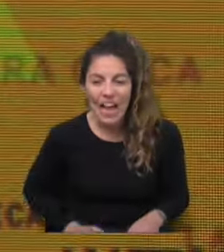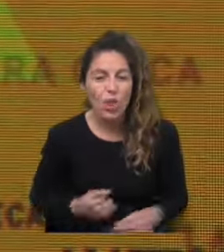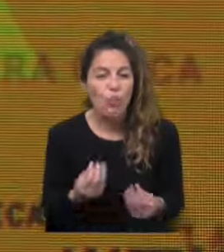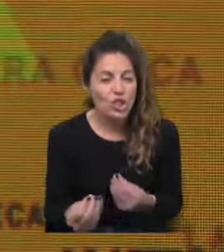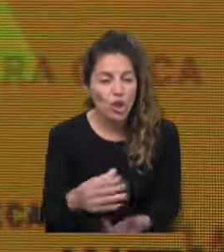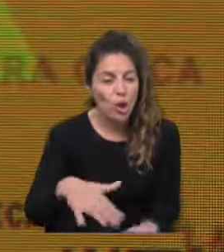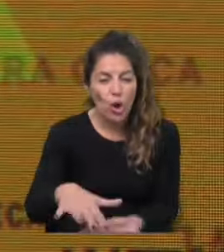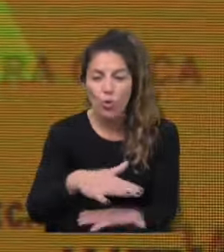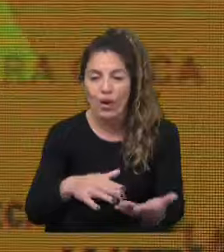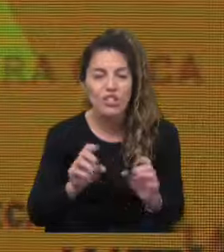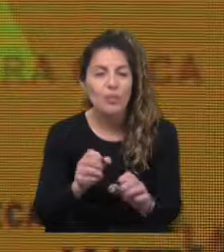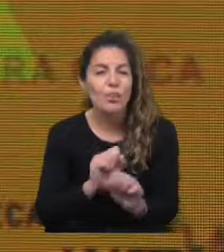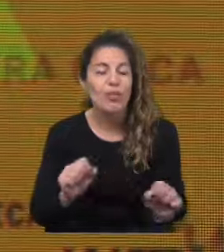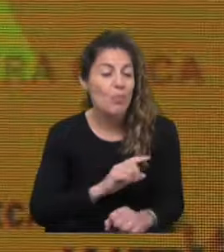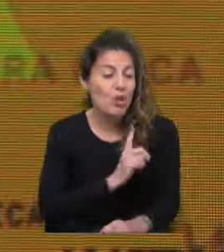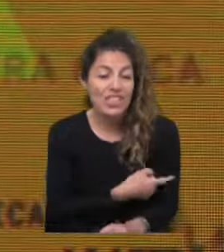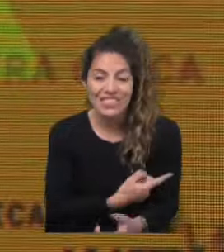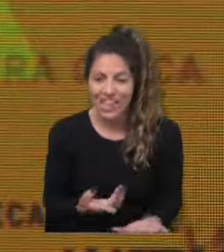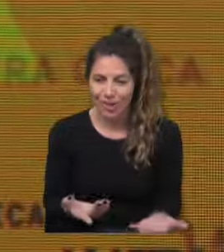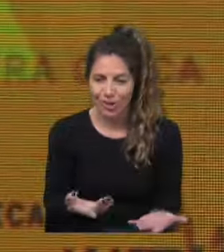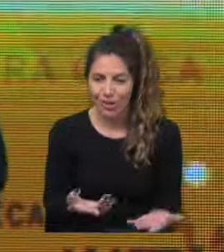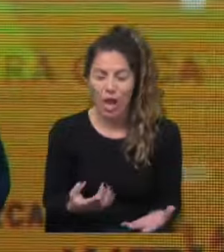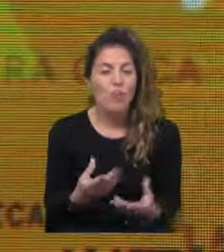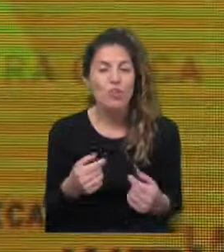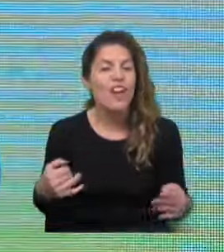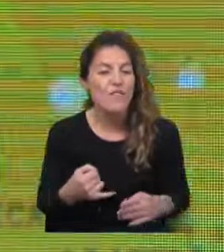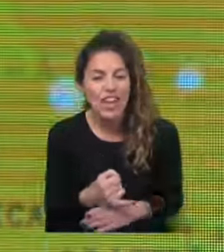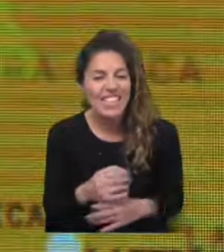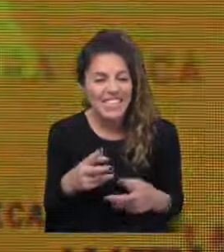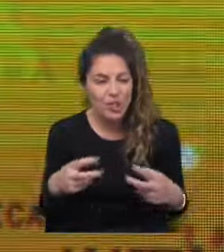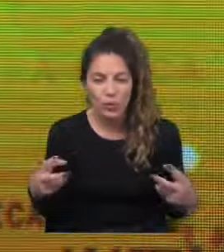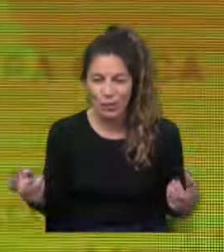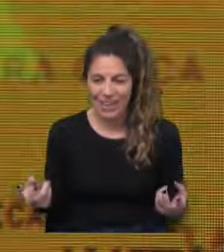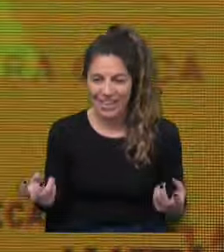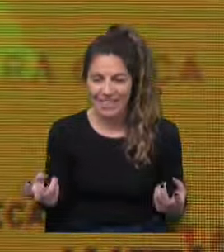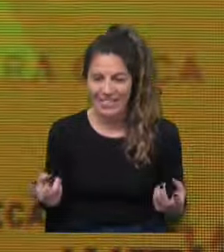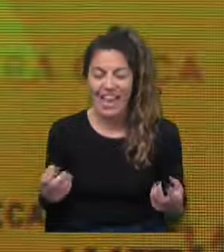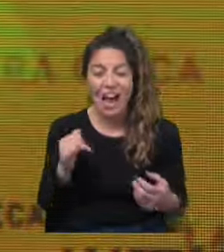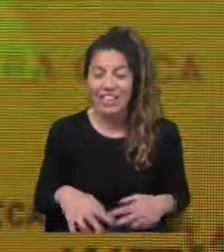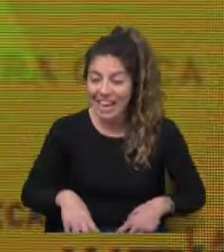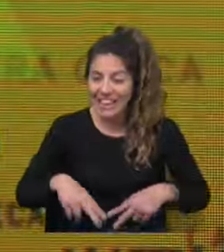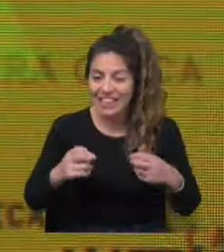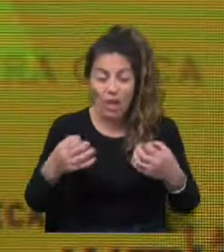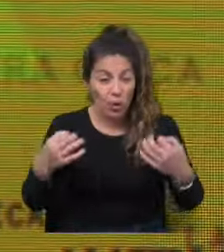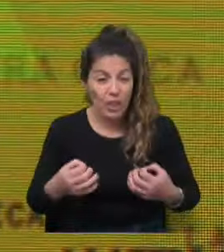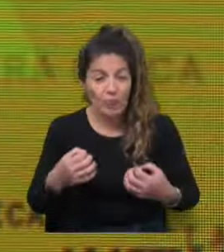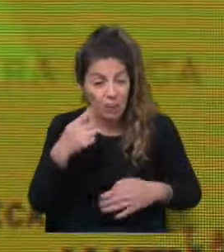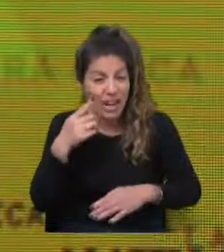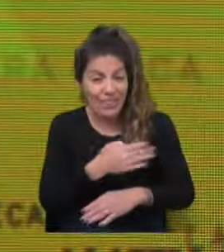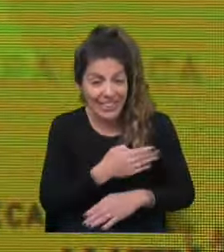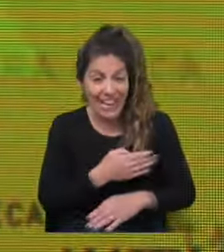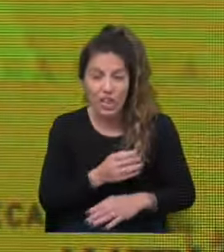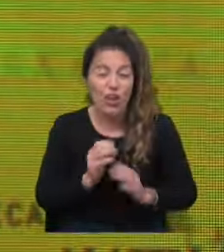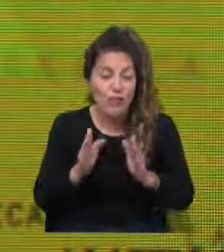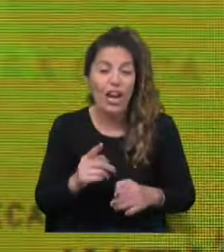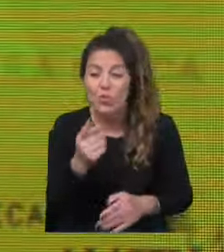lugares donde solamente podés potenciarlo, ¿no? Hay un montón de fallas estructurales que habría que analizar justamente para no focalizar